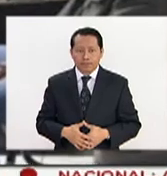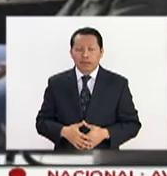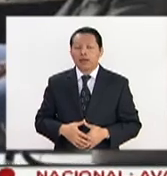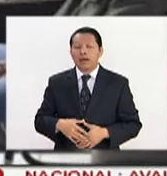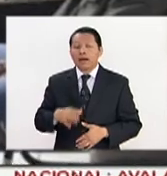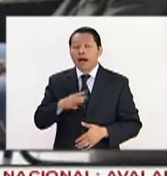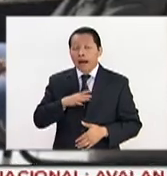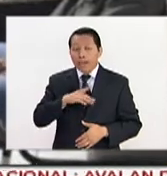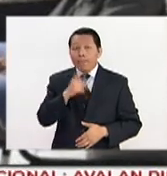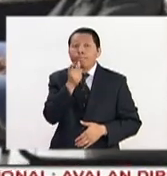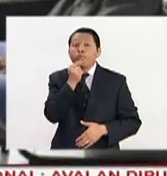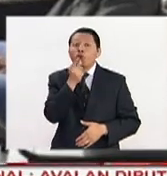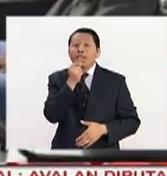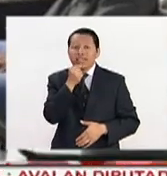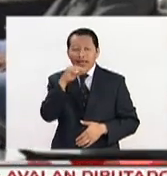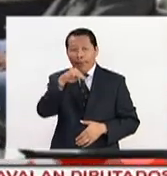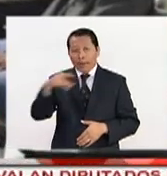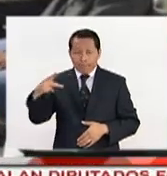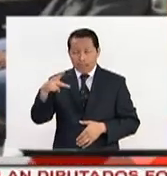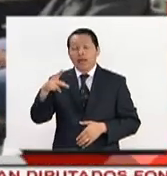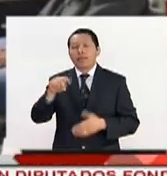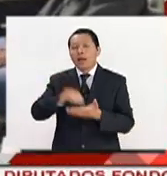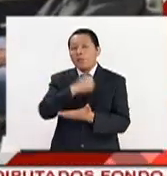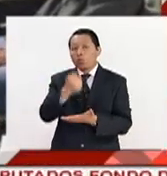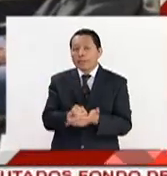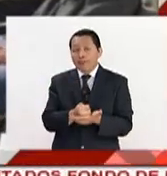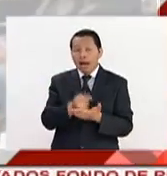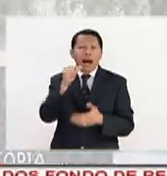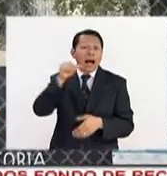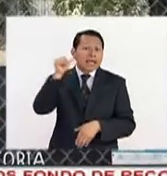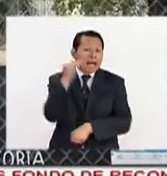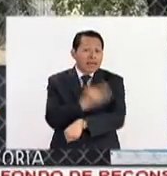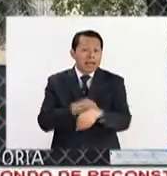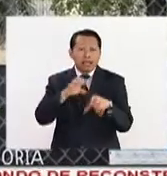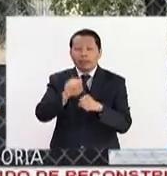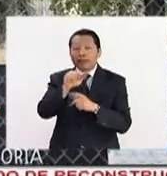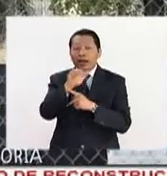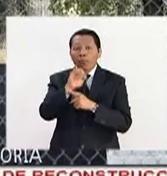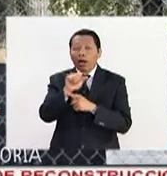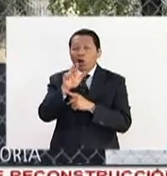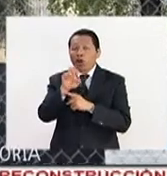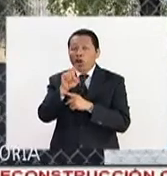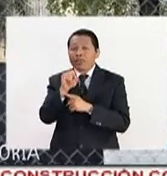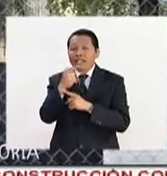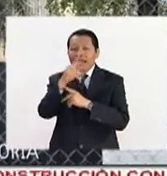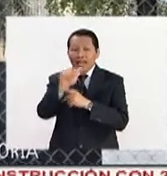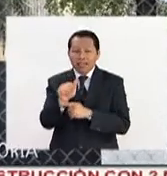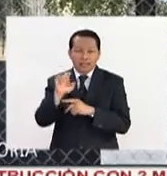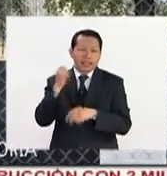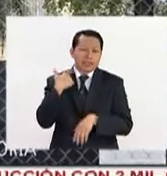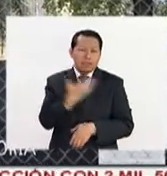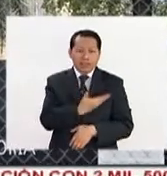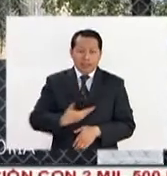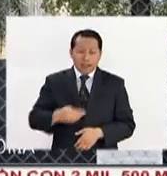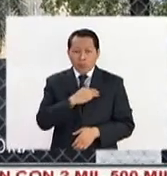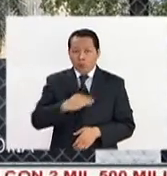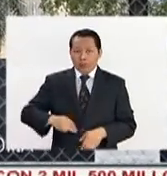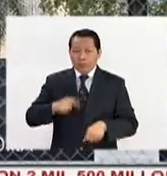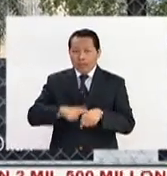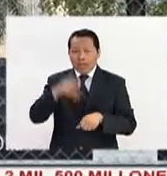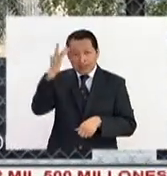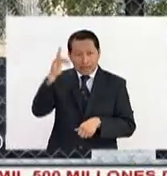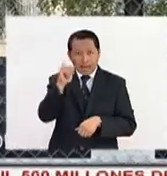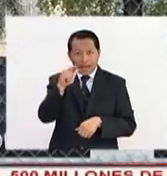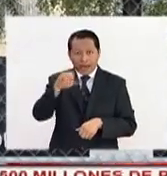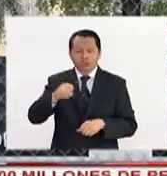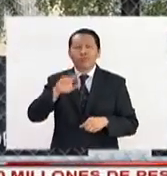Elementos de la Policía Ministerial de Tamaulipas detuvieron la tarde de ayer a Samuel Rodríguez Urbina, expresidente municipal de San Carlos,